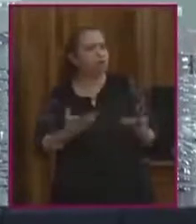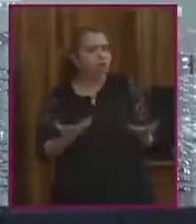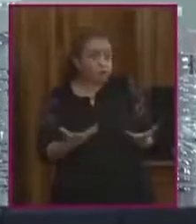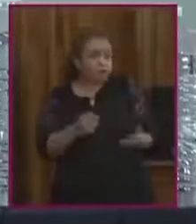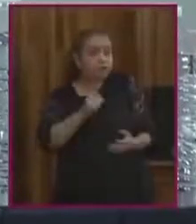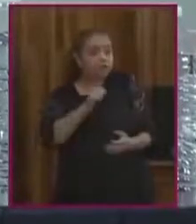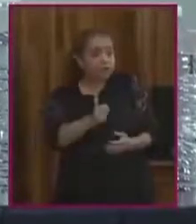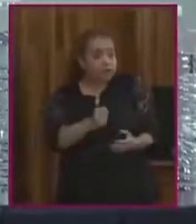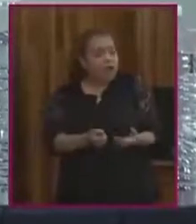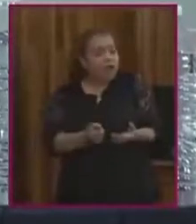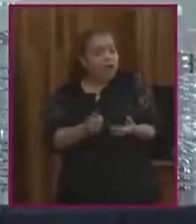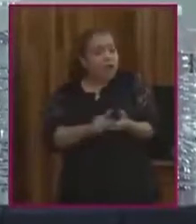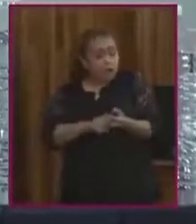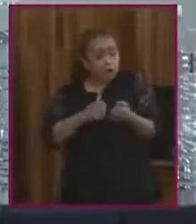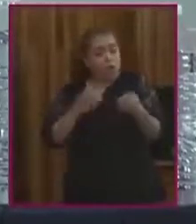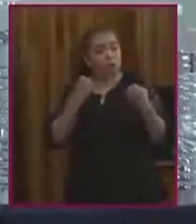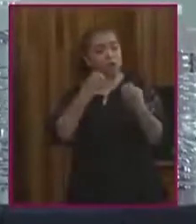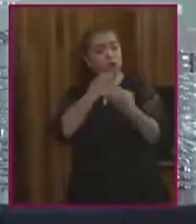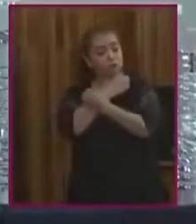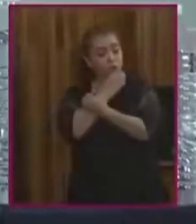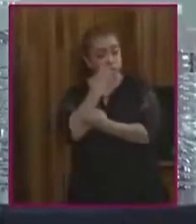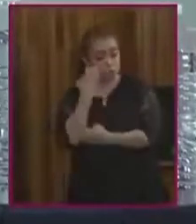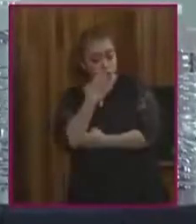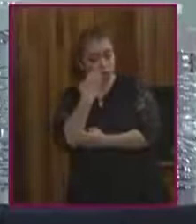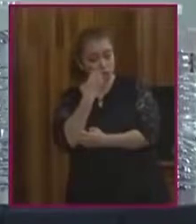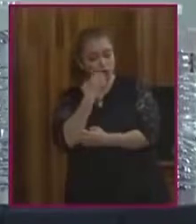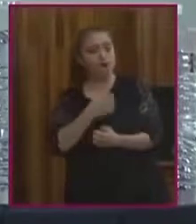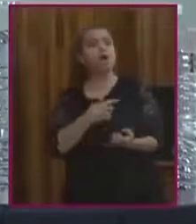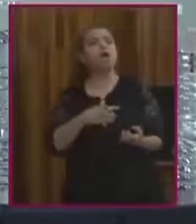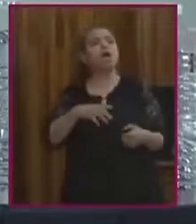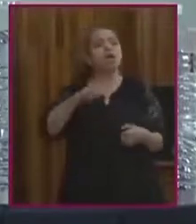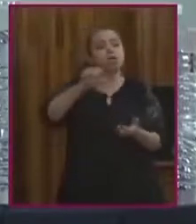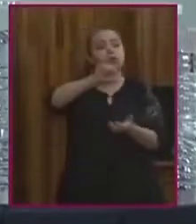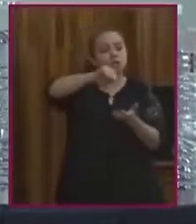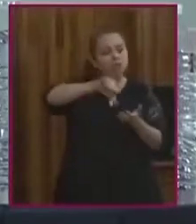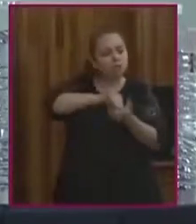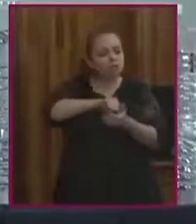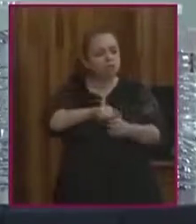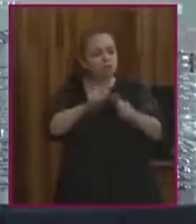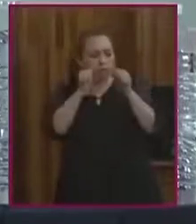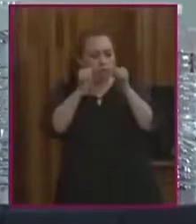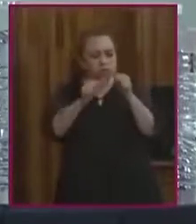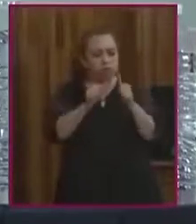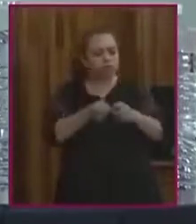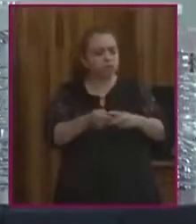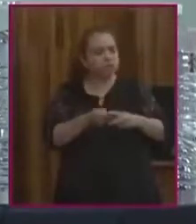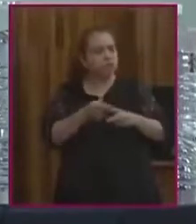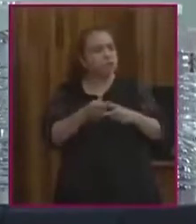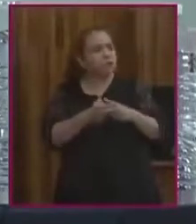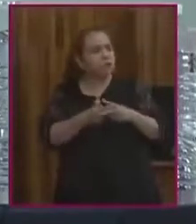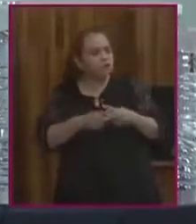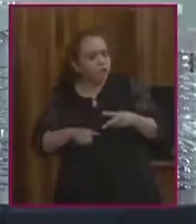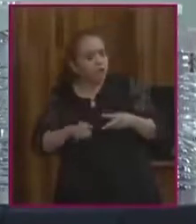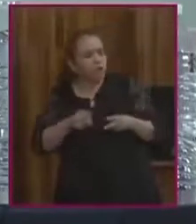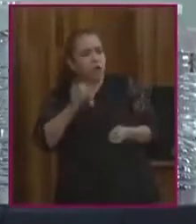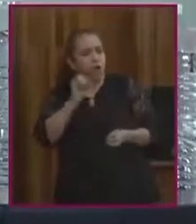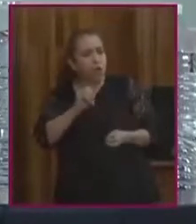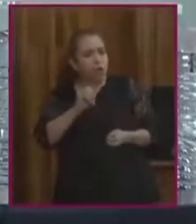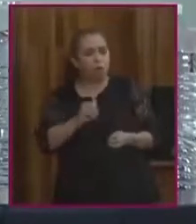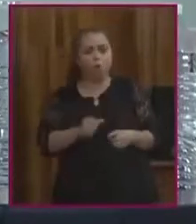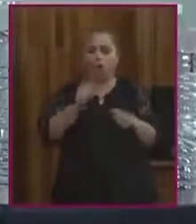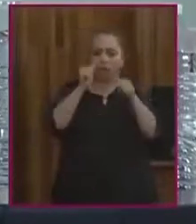sea escolarizada, ¿no?, en los centros de atención inicial o atención infantil,